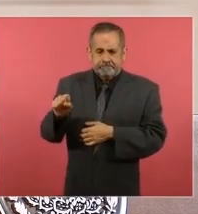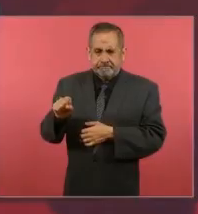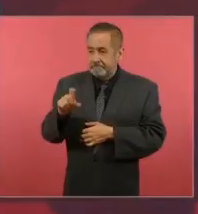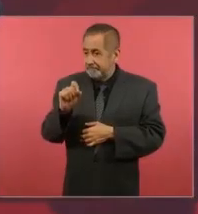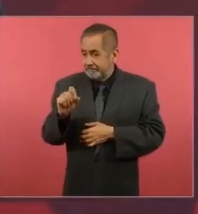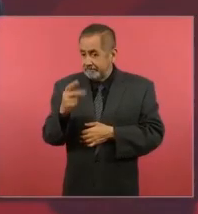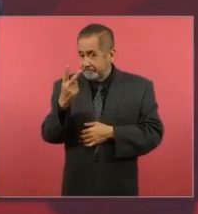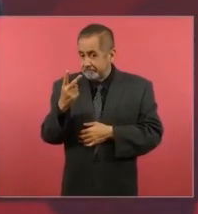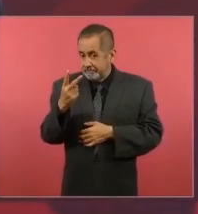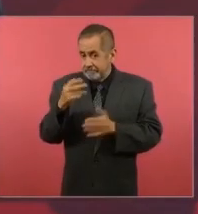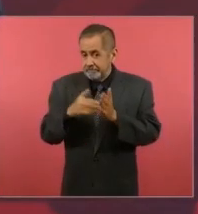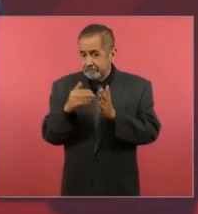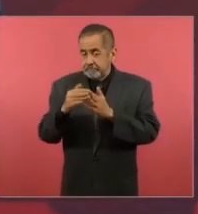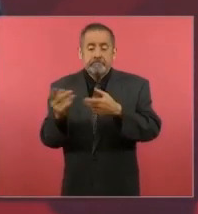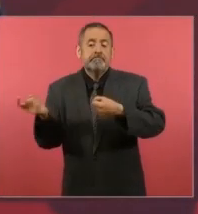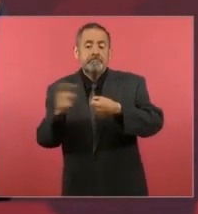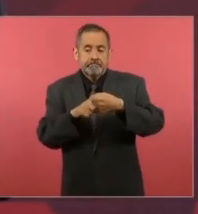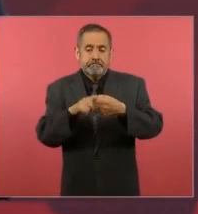22 millones,